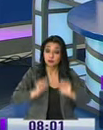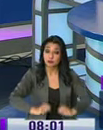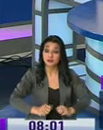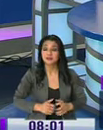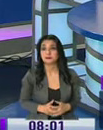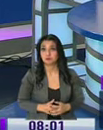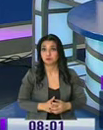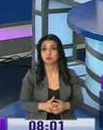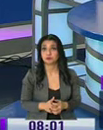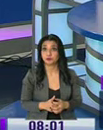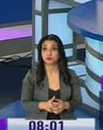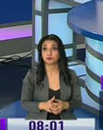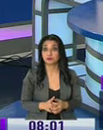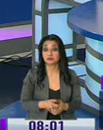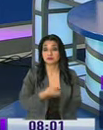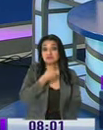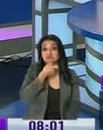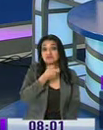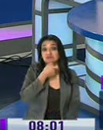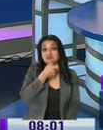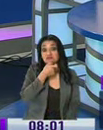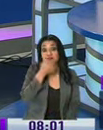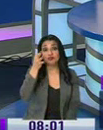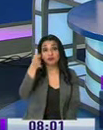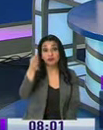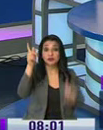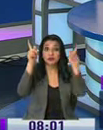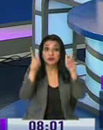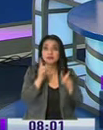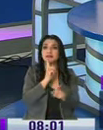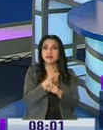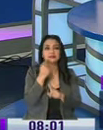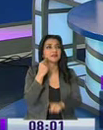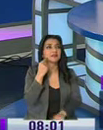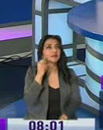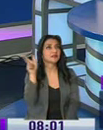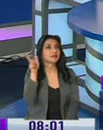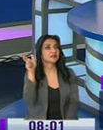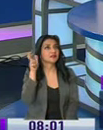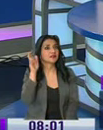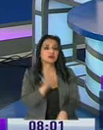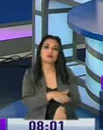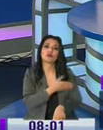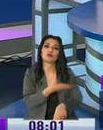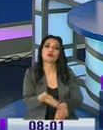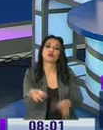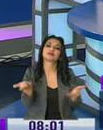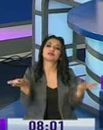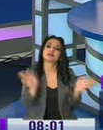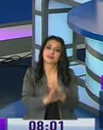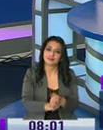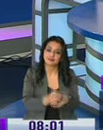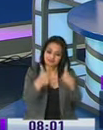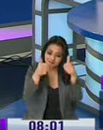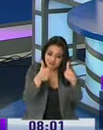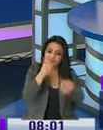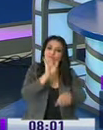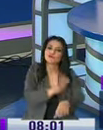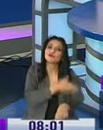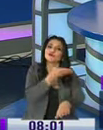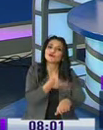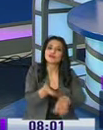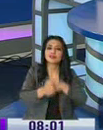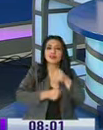Claro, o sea, a la posible reina que le tendremos acá. Ah, eso, es. Ahí está el Chili. Por fin, Chili, te has puesto las pilas. Que ya es fin de